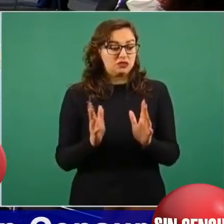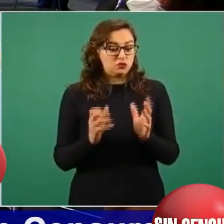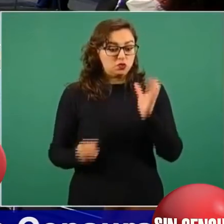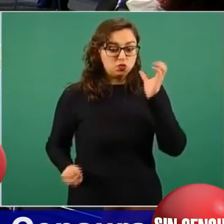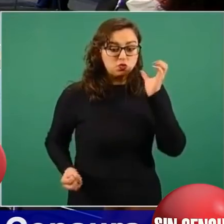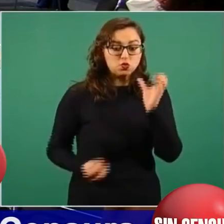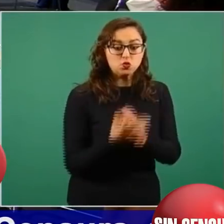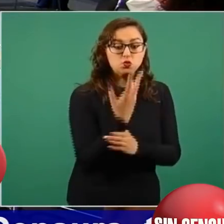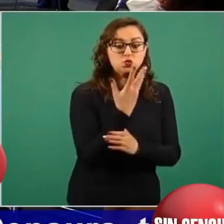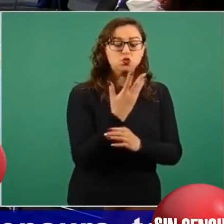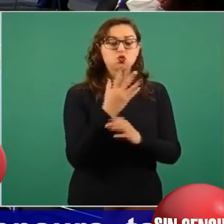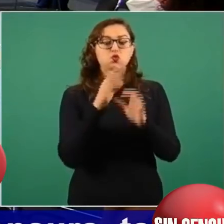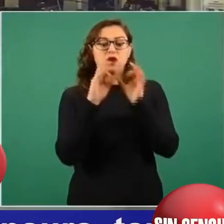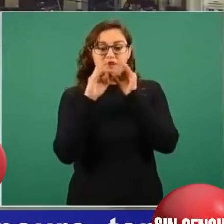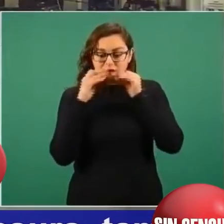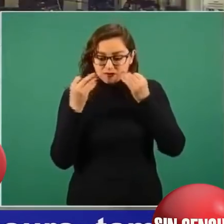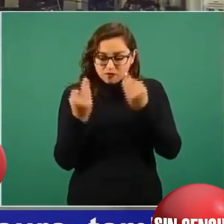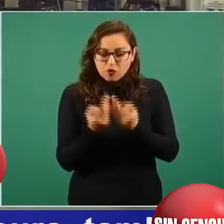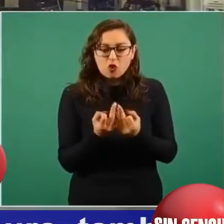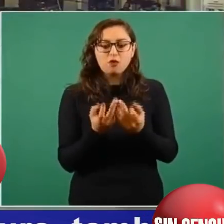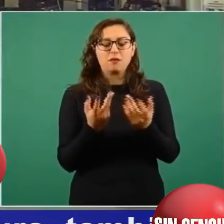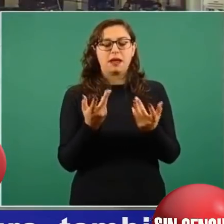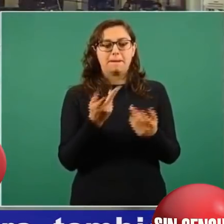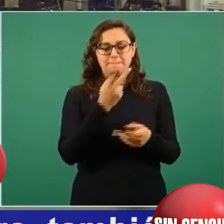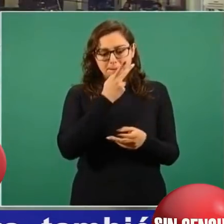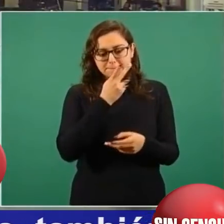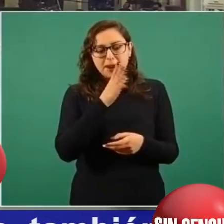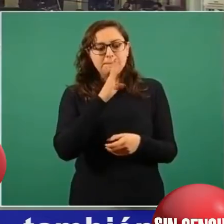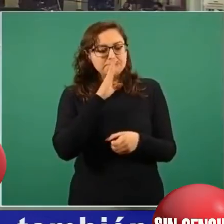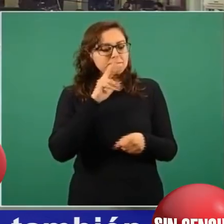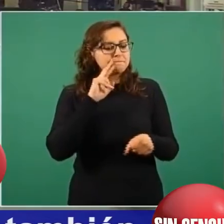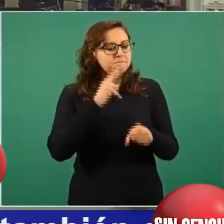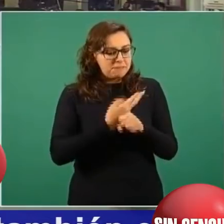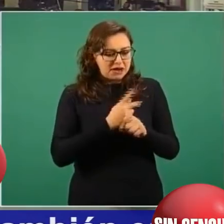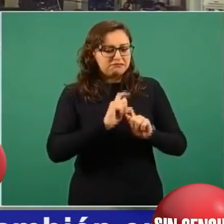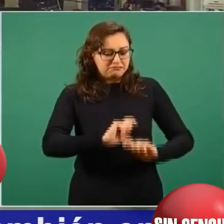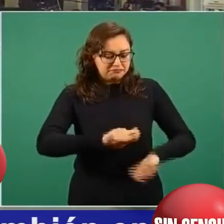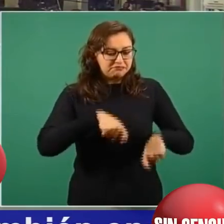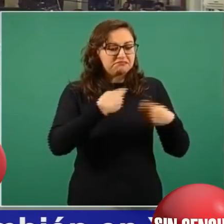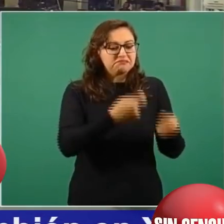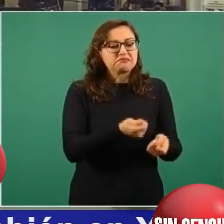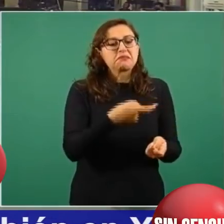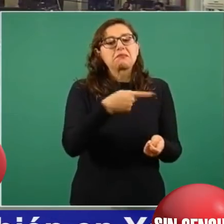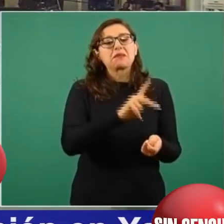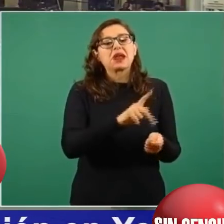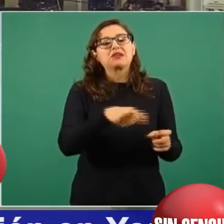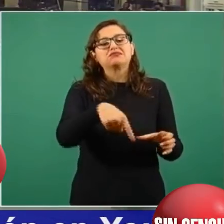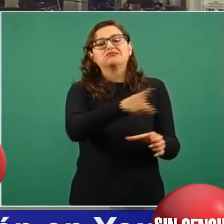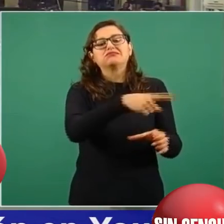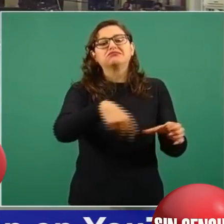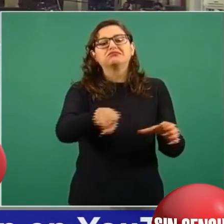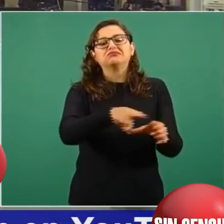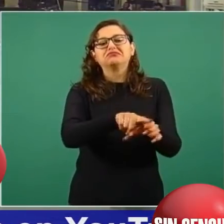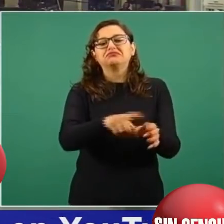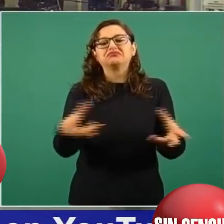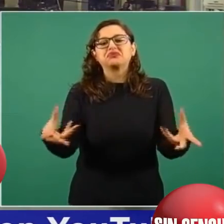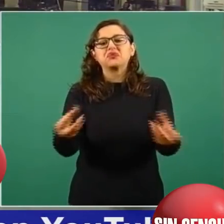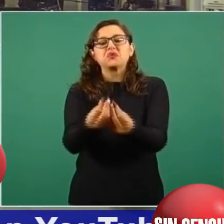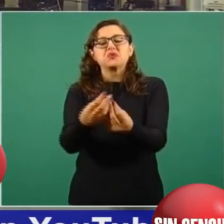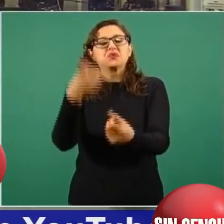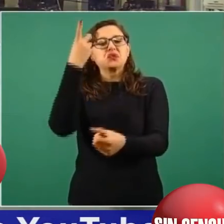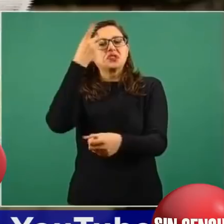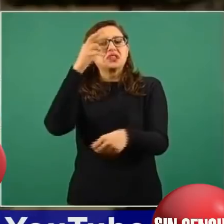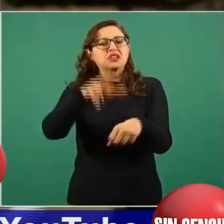directivos a cómo estar en contubernios con padres de familia, con profesores, para poder seguir ejerciendo